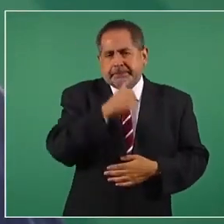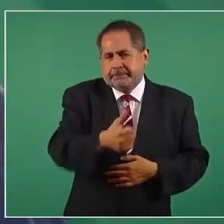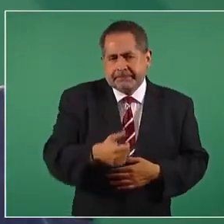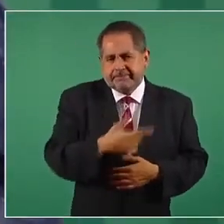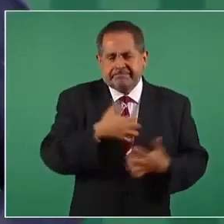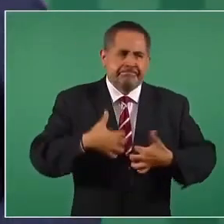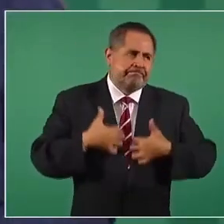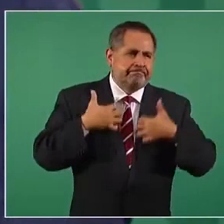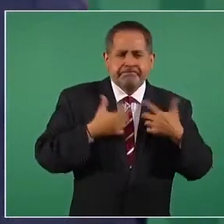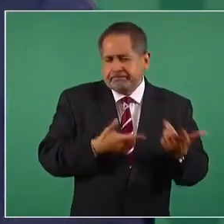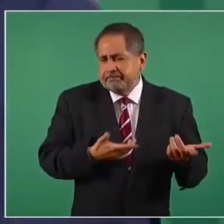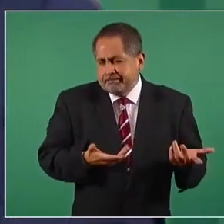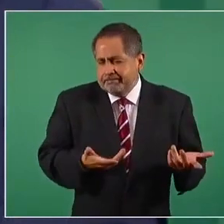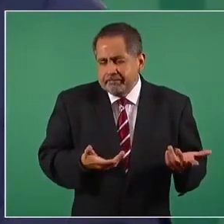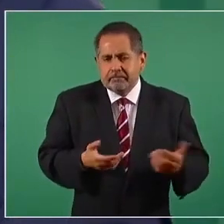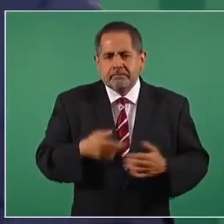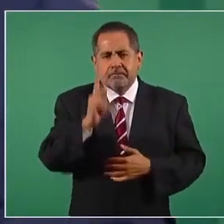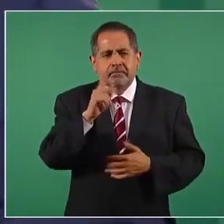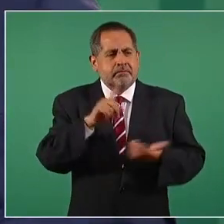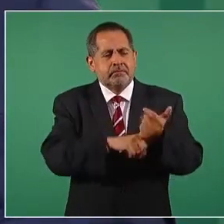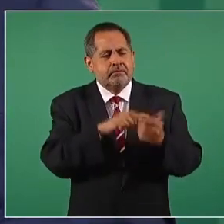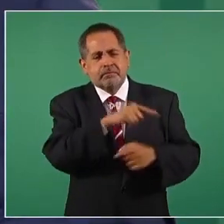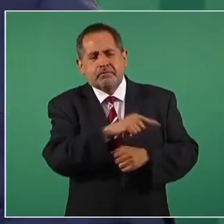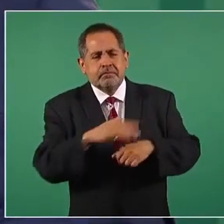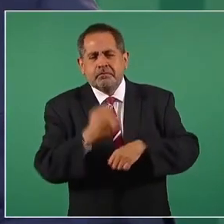Pero ¿por qué